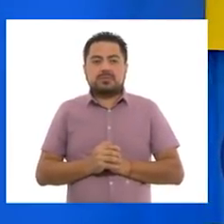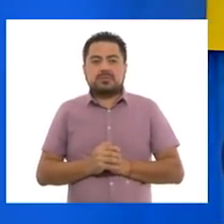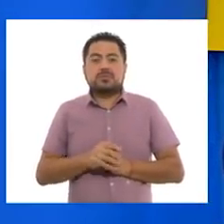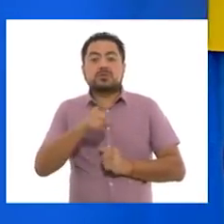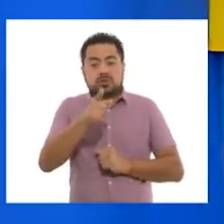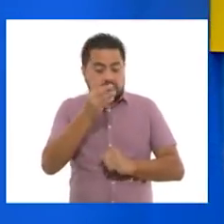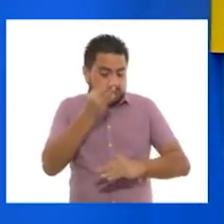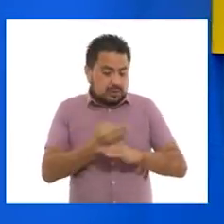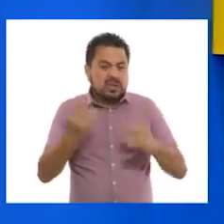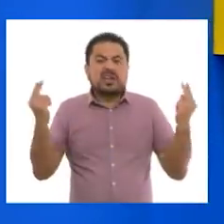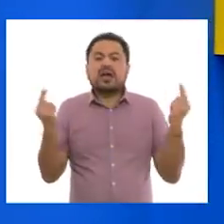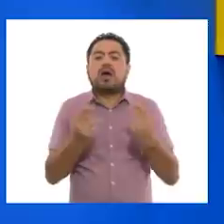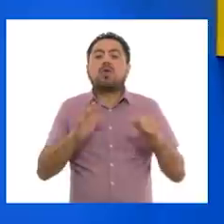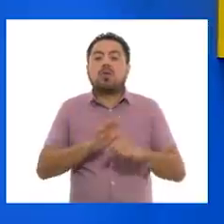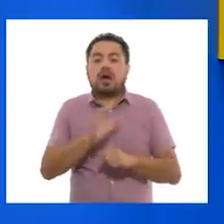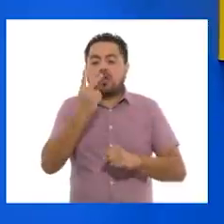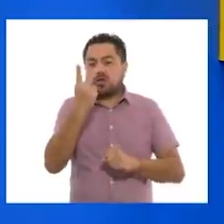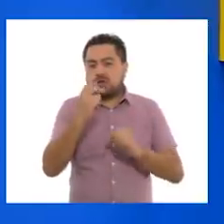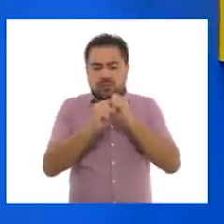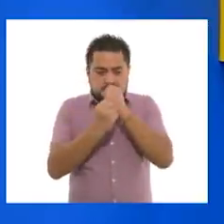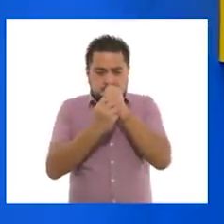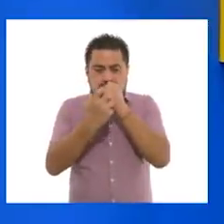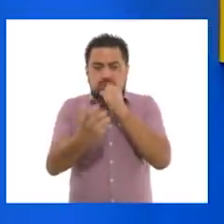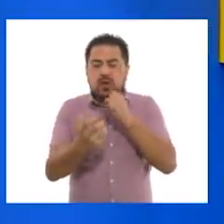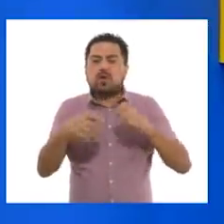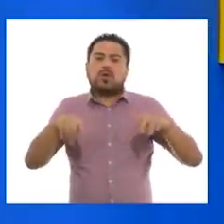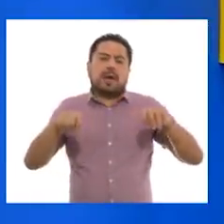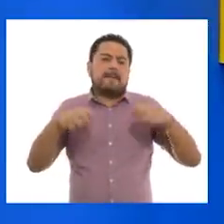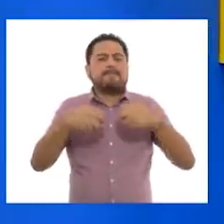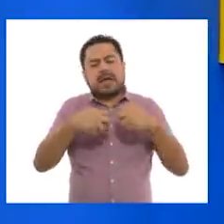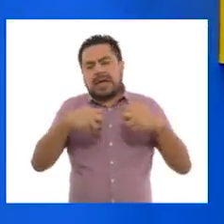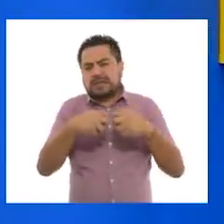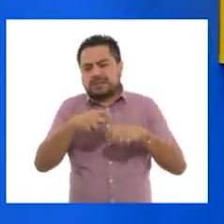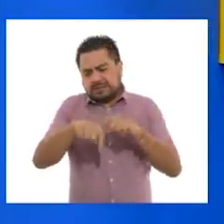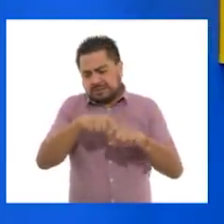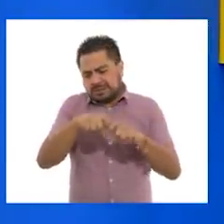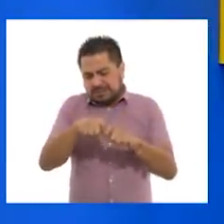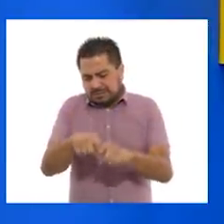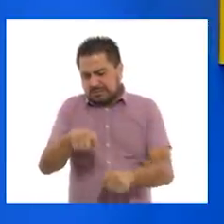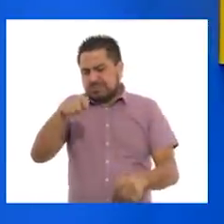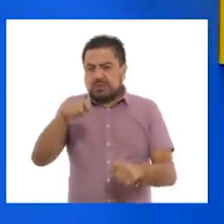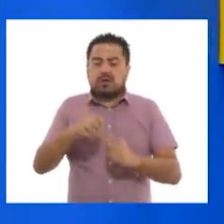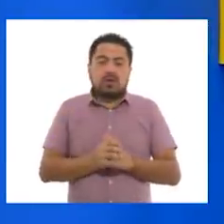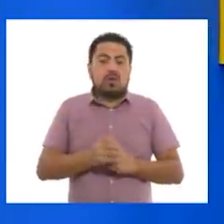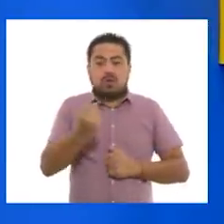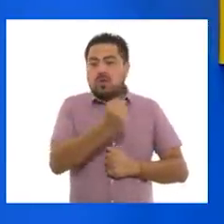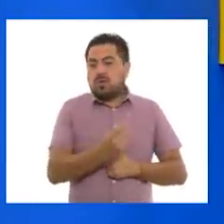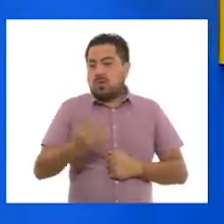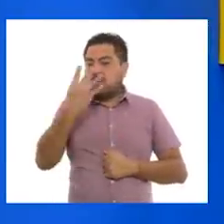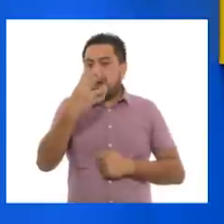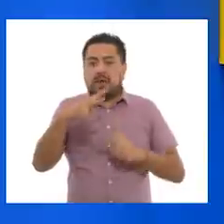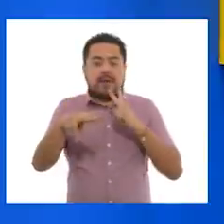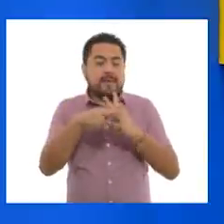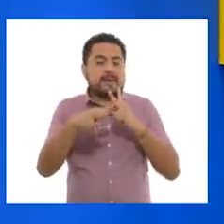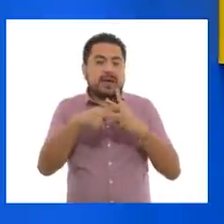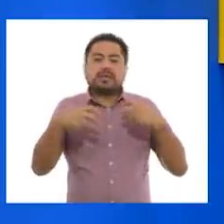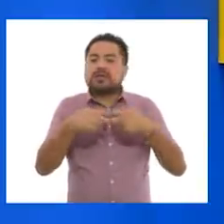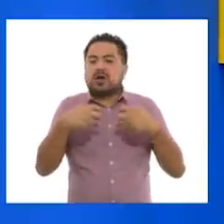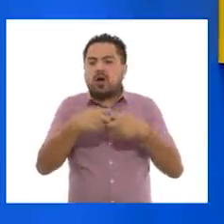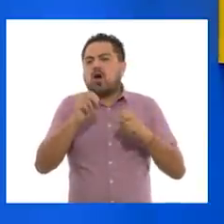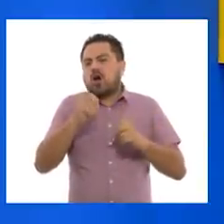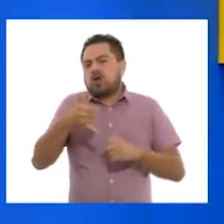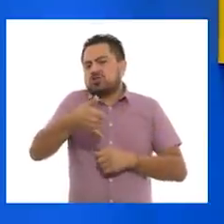Vamos a necesitar 2 globos o bolsitas de plástico ya infladas y amarradas. 4 vasos de plástico o botes de